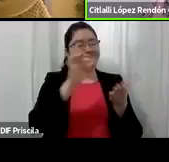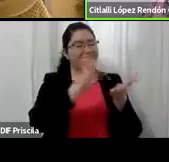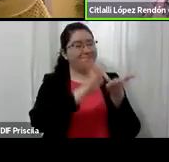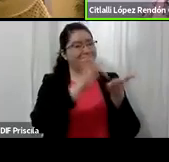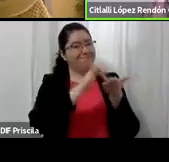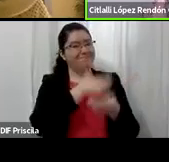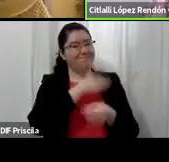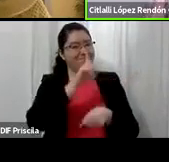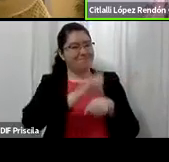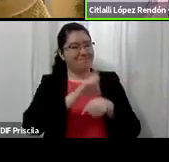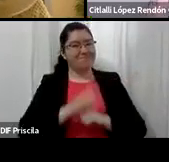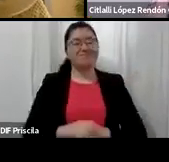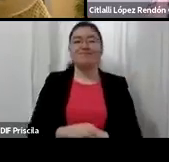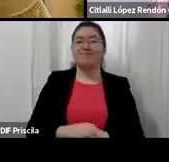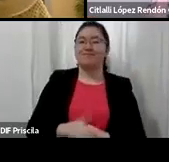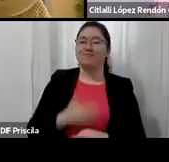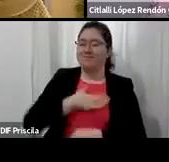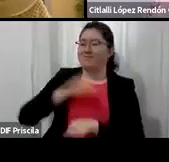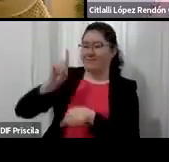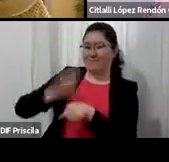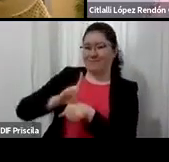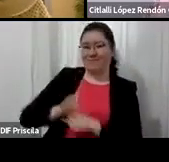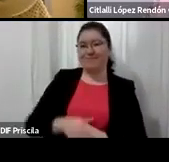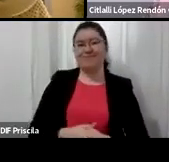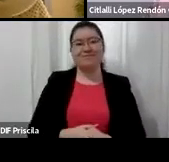días. Buenos días.